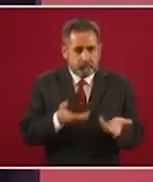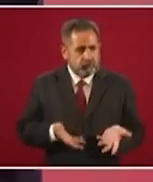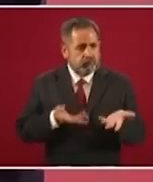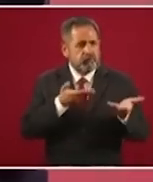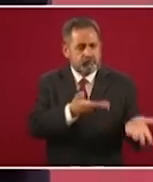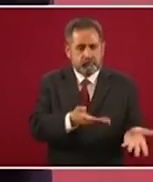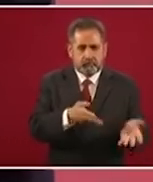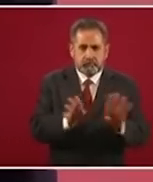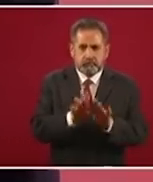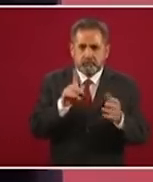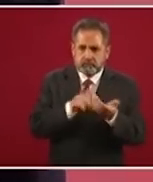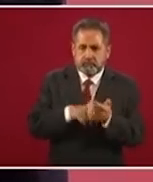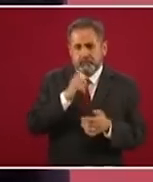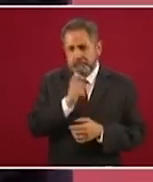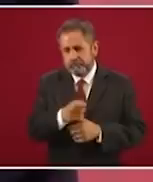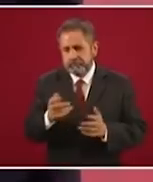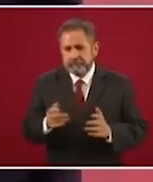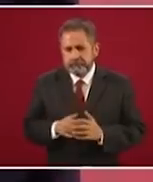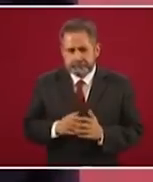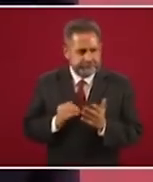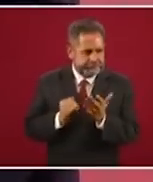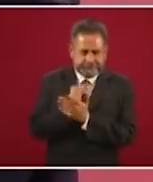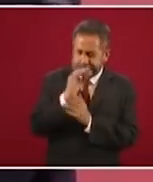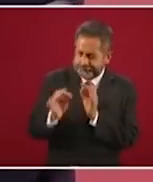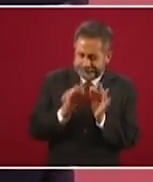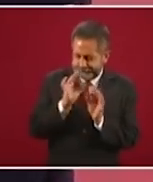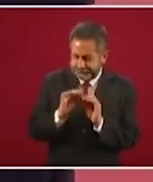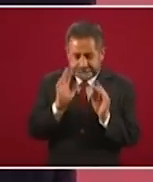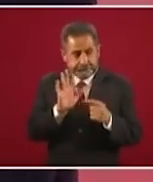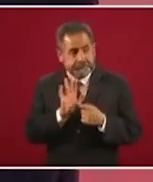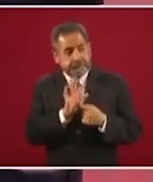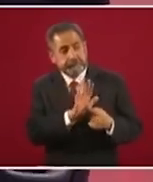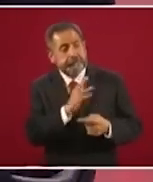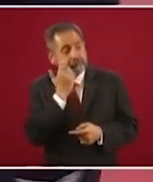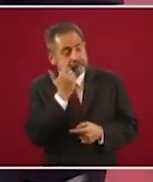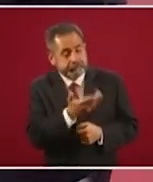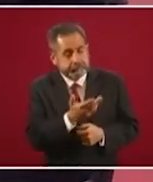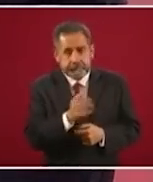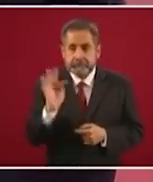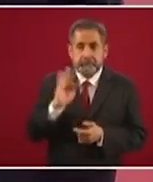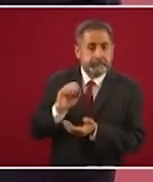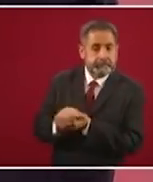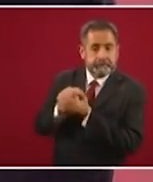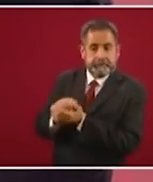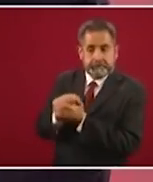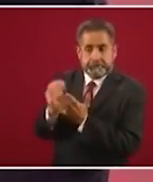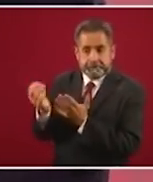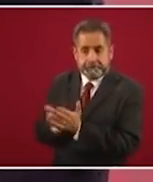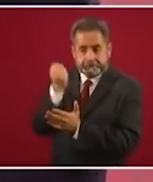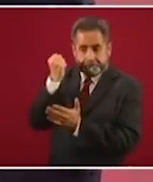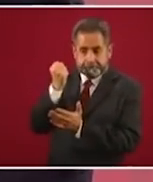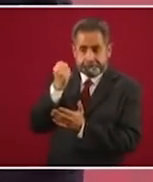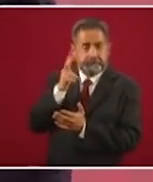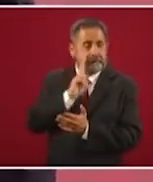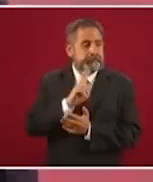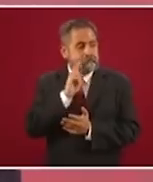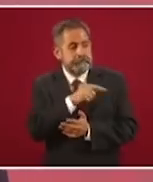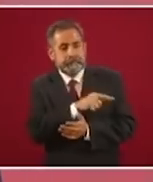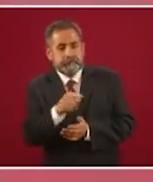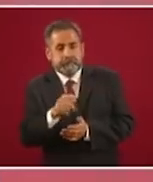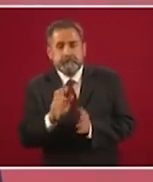el planteamiento definitivo, en el caso de que sea la rifa, para